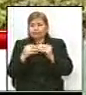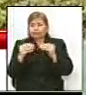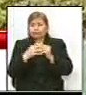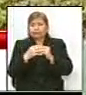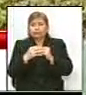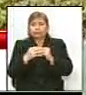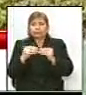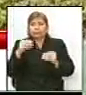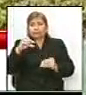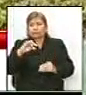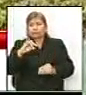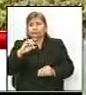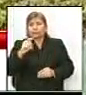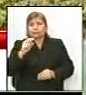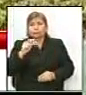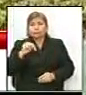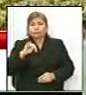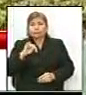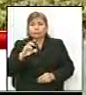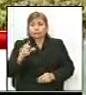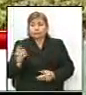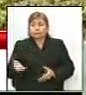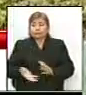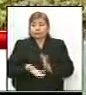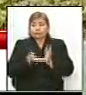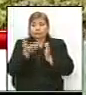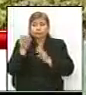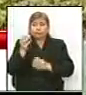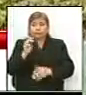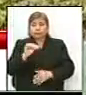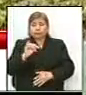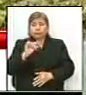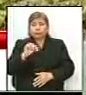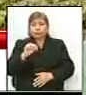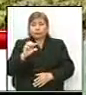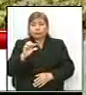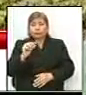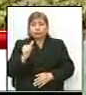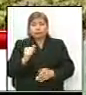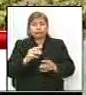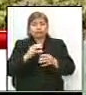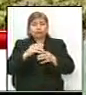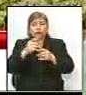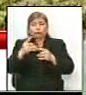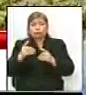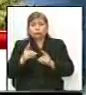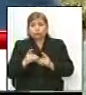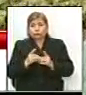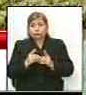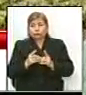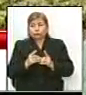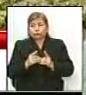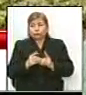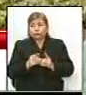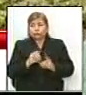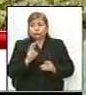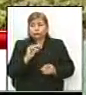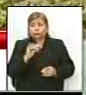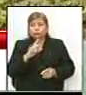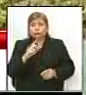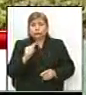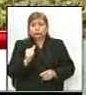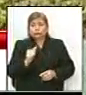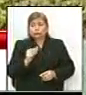Villa Quintiarina a Huamanga. De igual manera, un distrito que es distrito Villa Virgen,